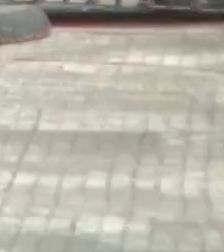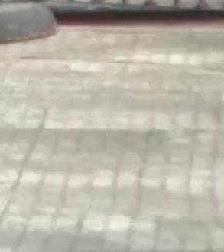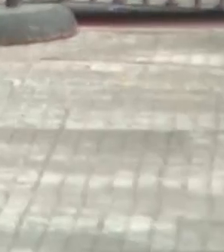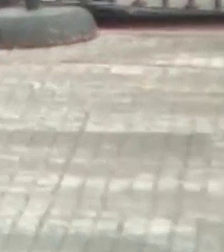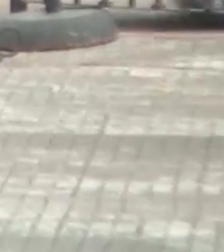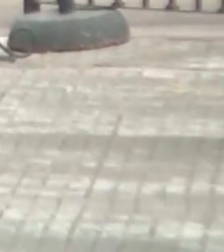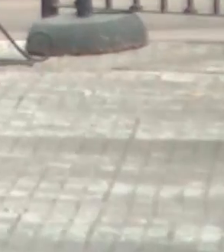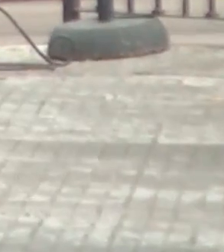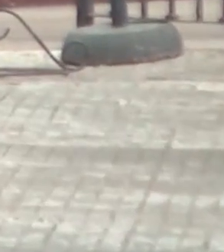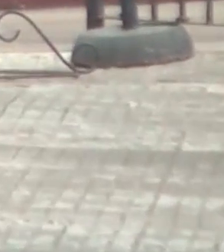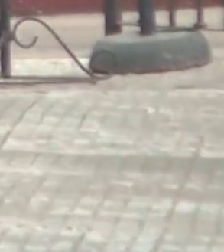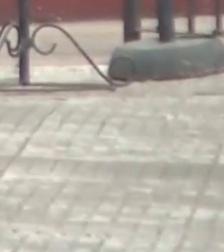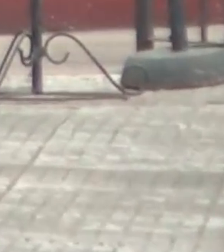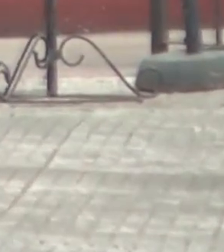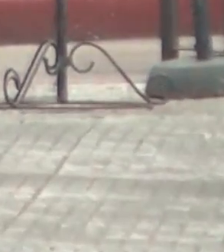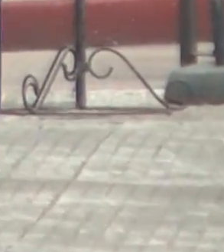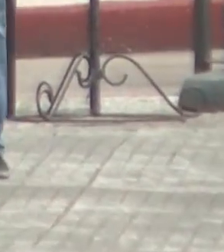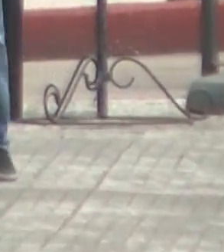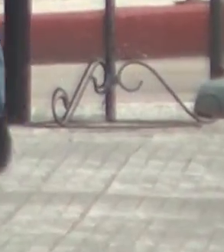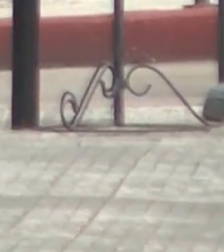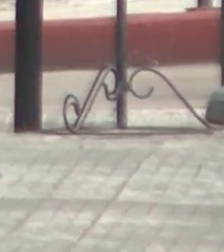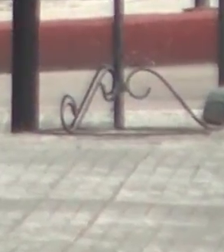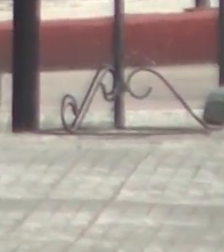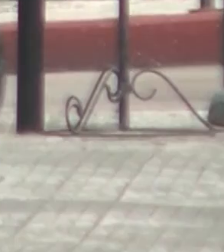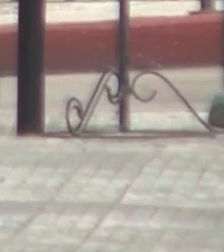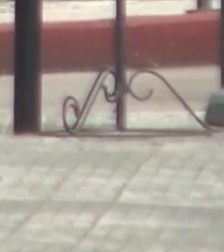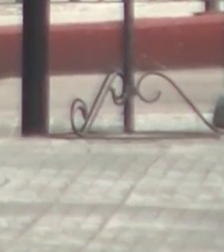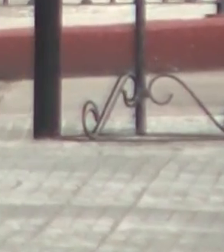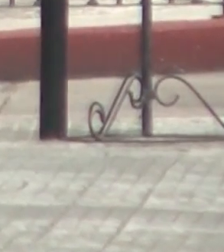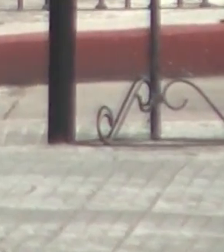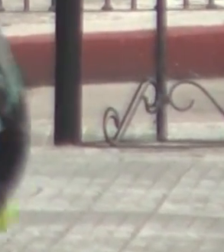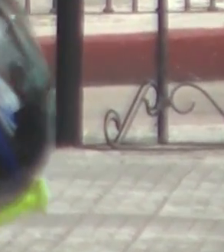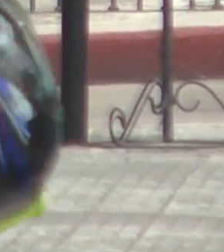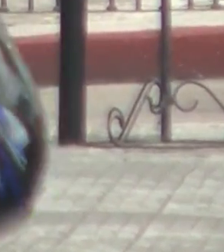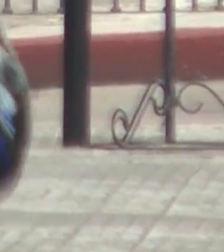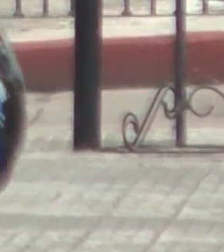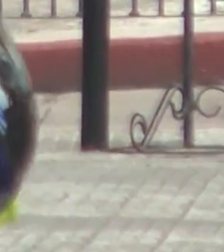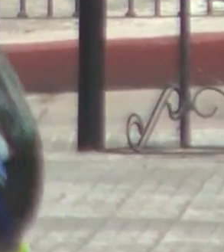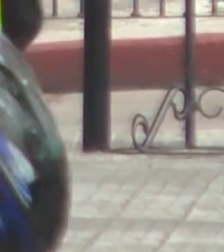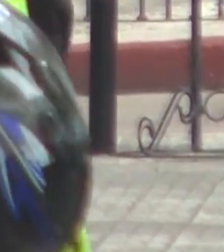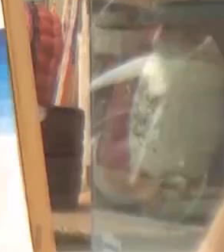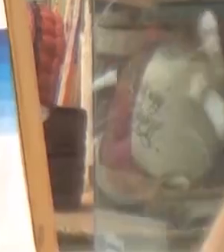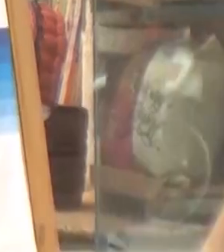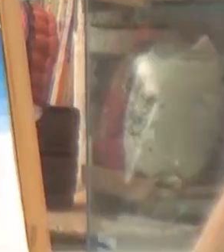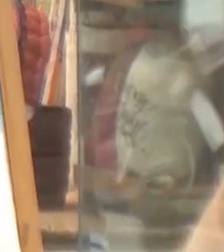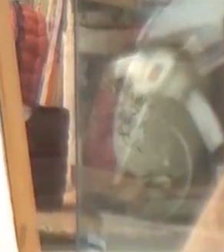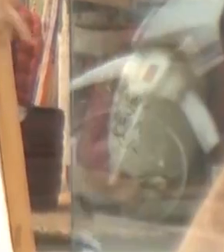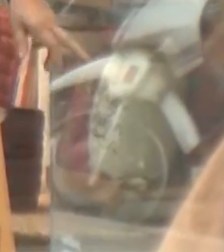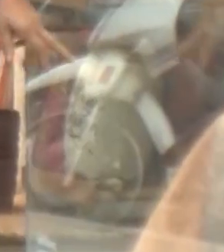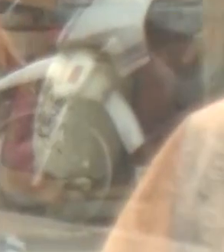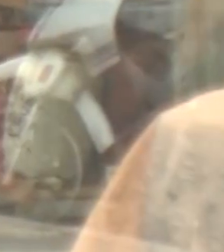empresas de mayor porte empresas que no califican de acuerdo al decreto correspondientes como micro pequeñas o medianas